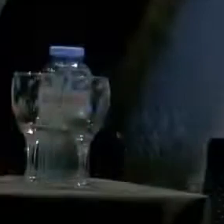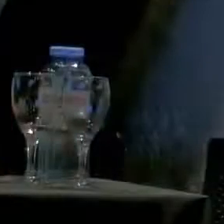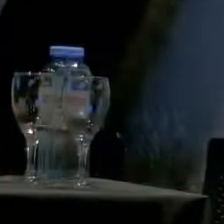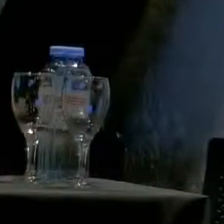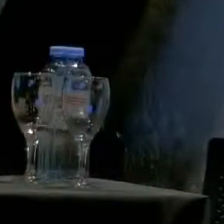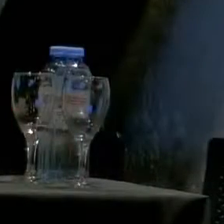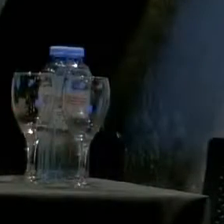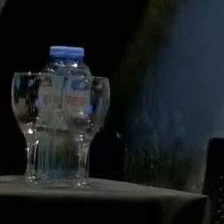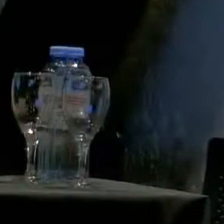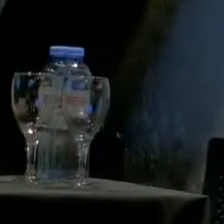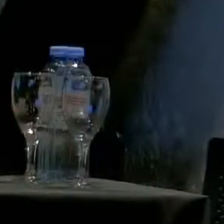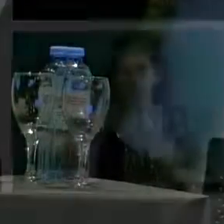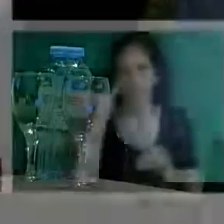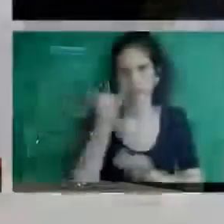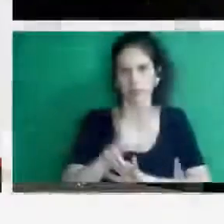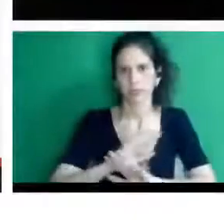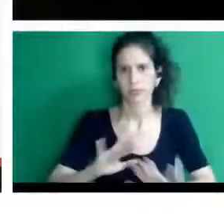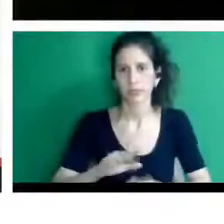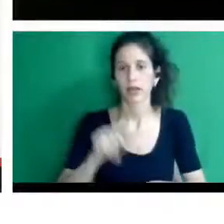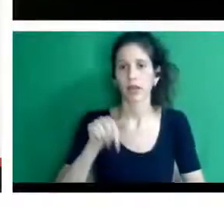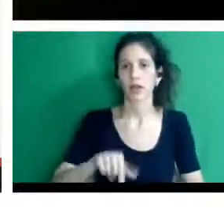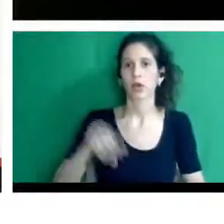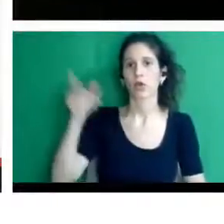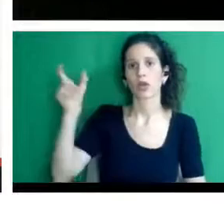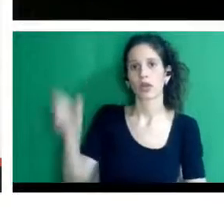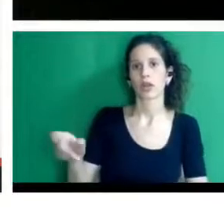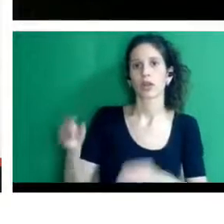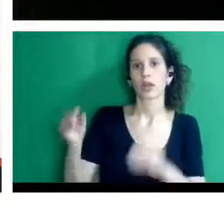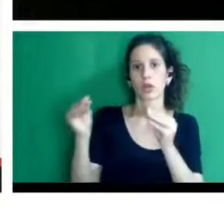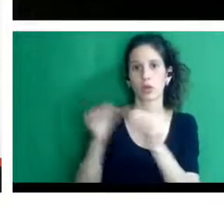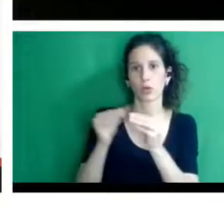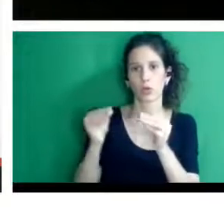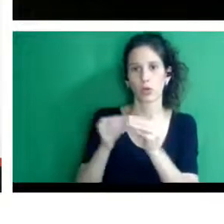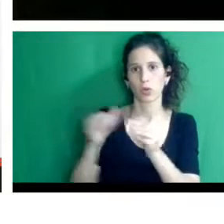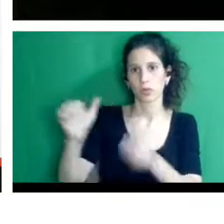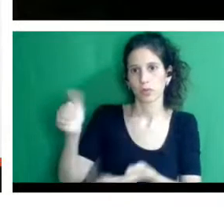Enseguida nos acompaña nuestra invitada, que es la arquitecta Dayana Soler.